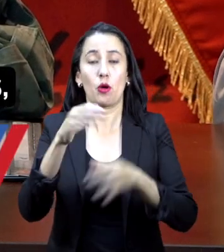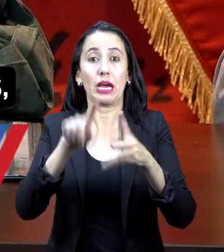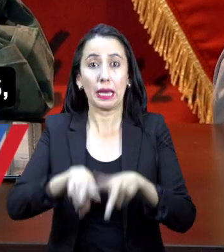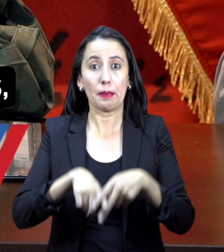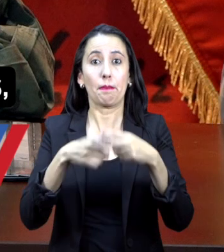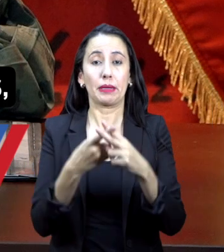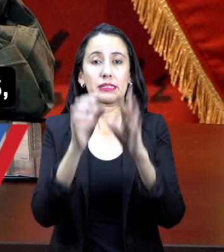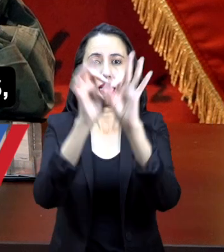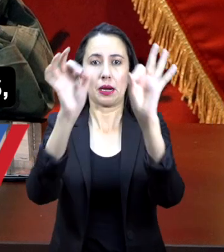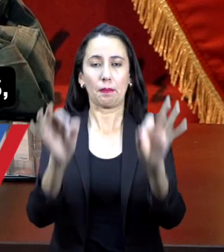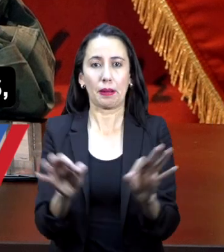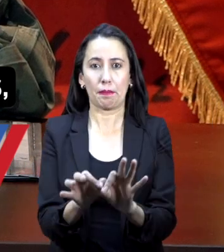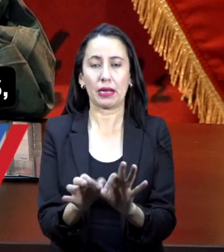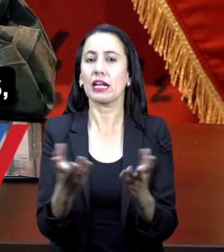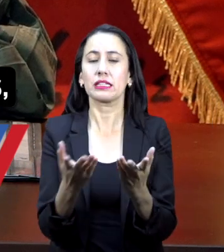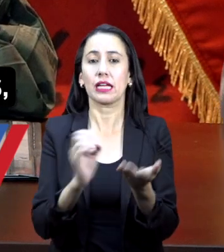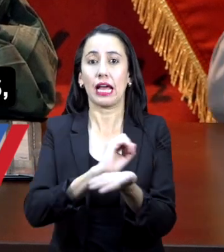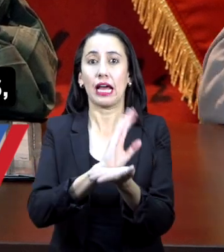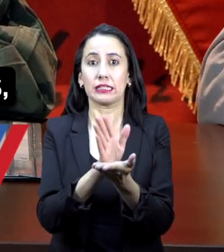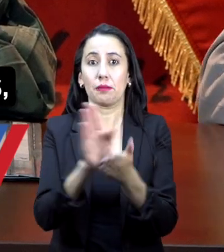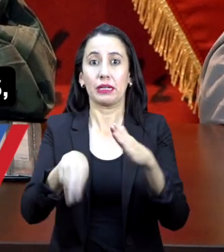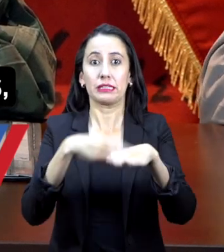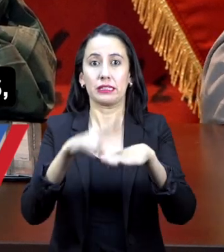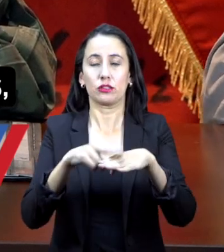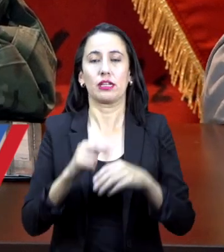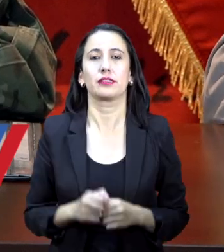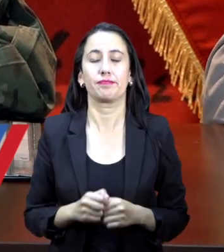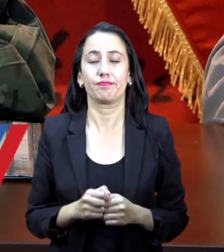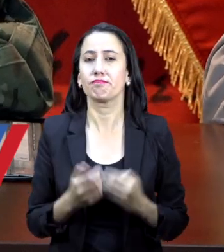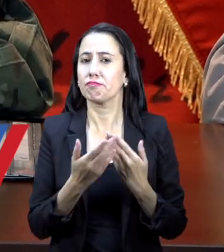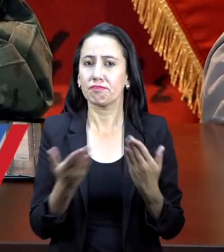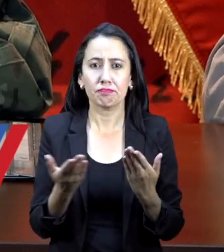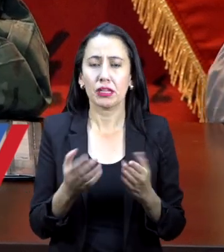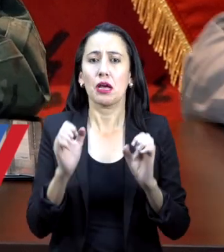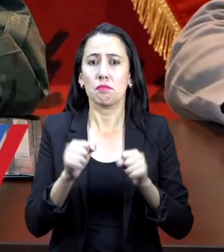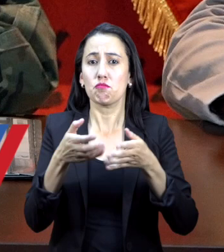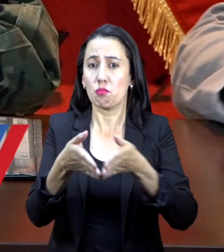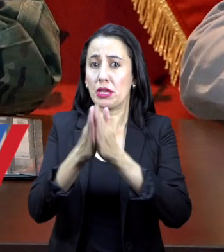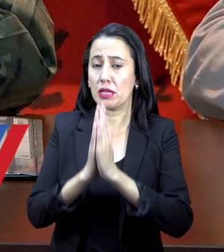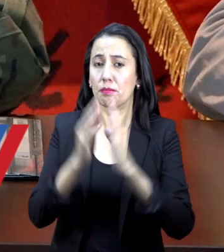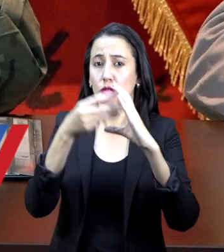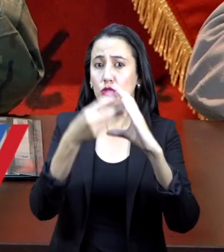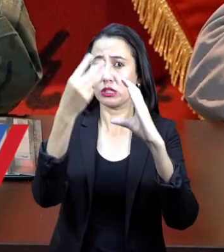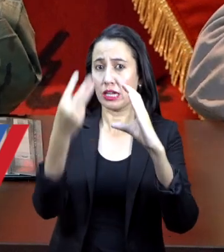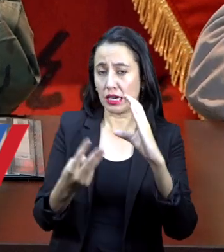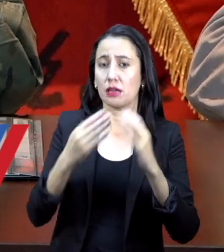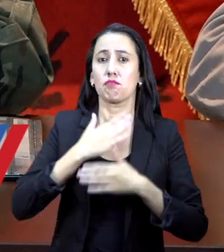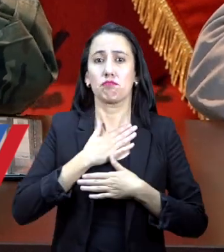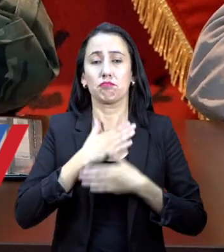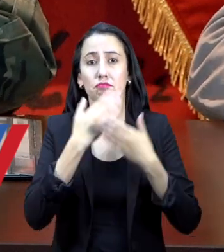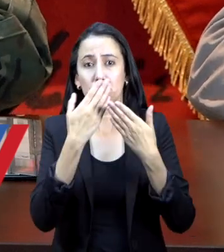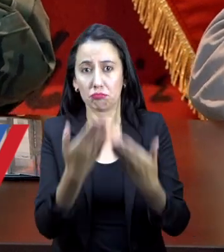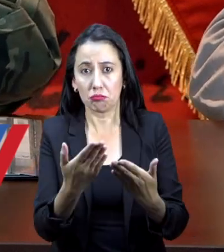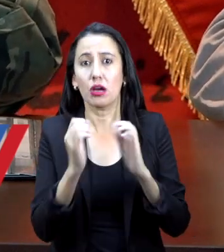lo que es la papeleta de asambleístas nacionales. Eso le hemos pedido al Consejo Nacional